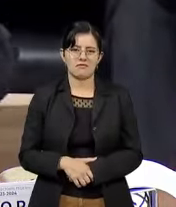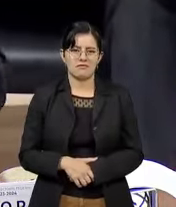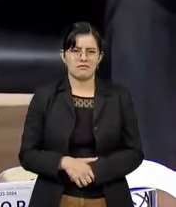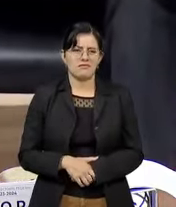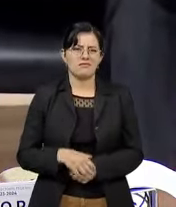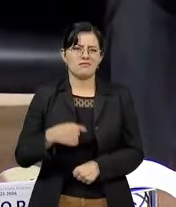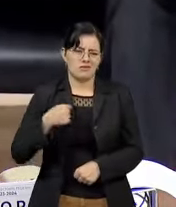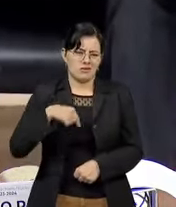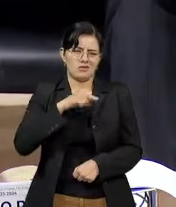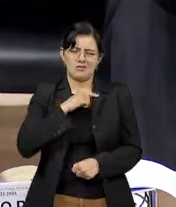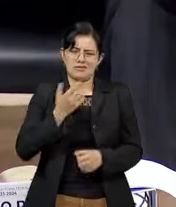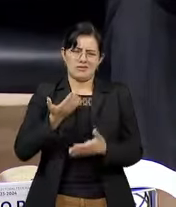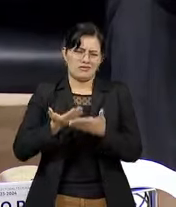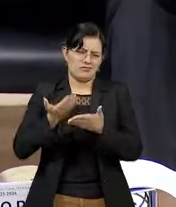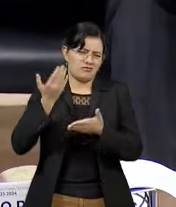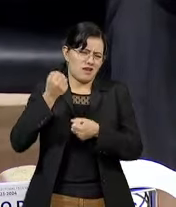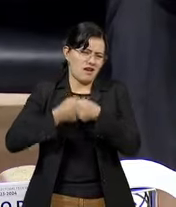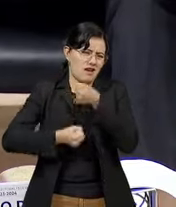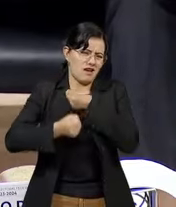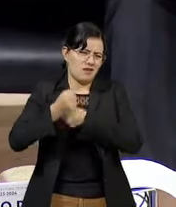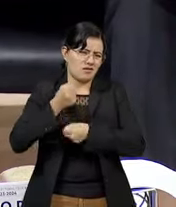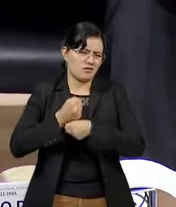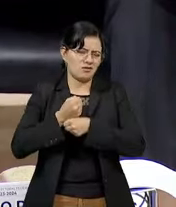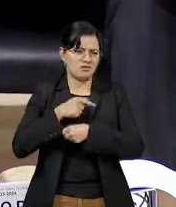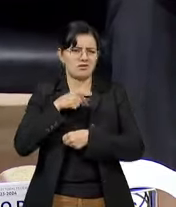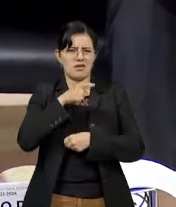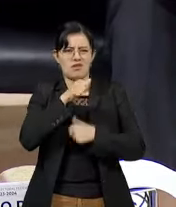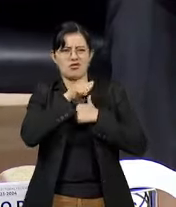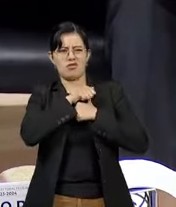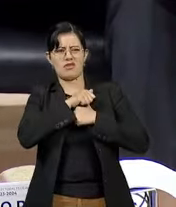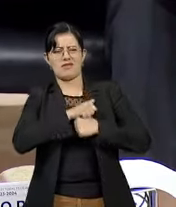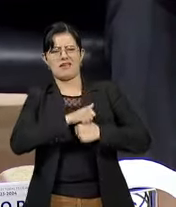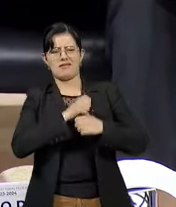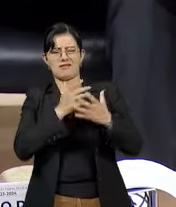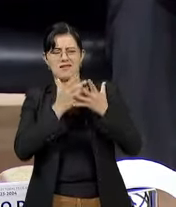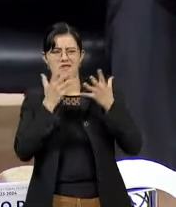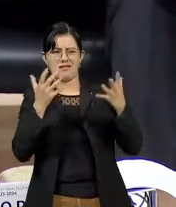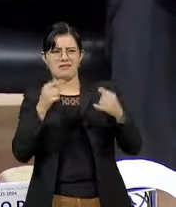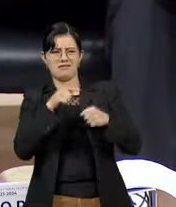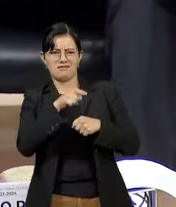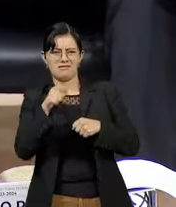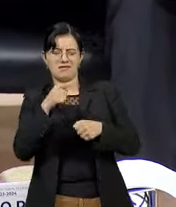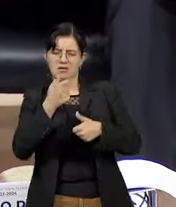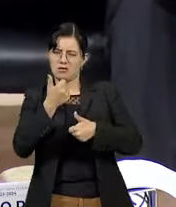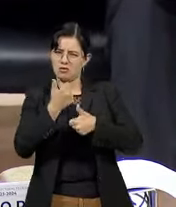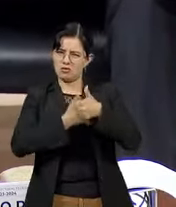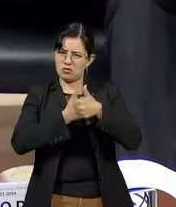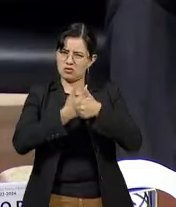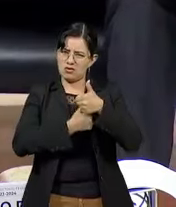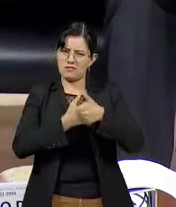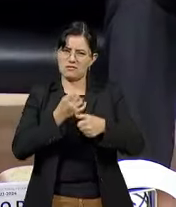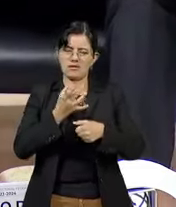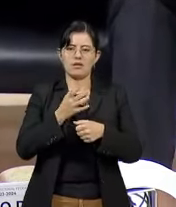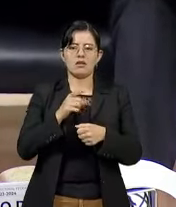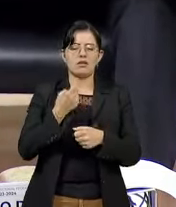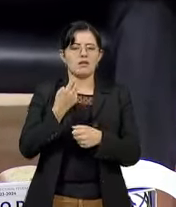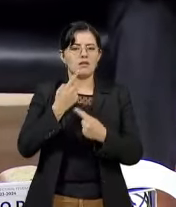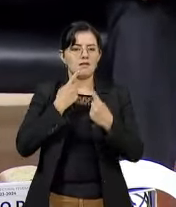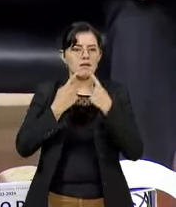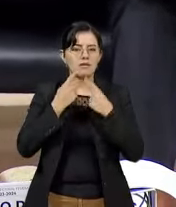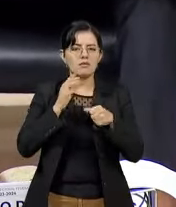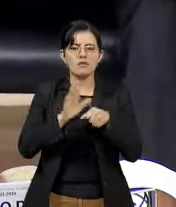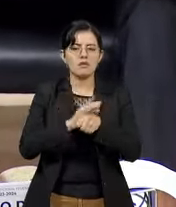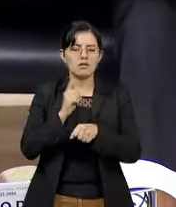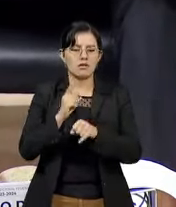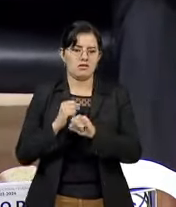una lucha de décadas contra un régimen autoritario monstruoso feroz y los debates Se abrieron gracias a la izquierda y las moderacion